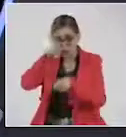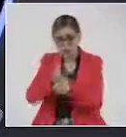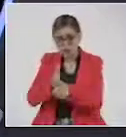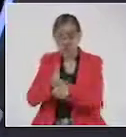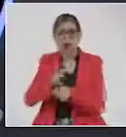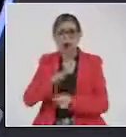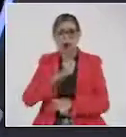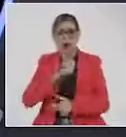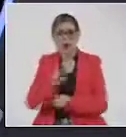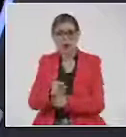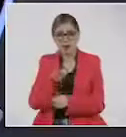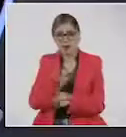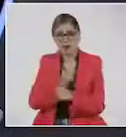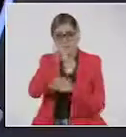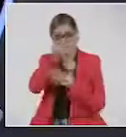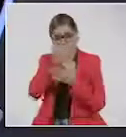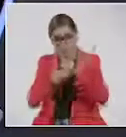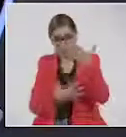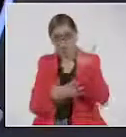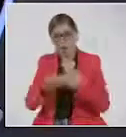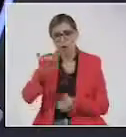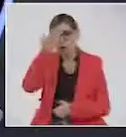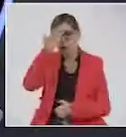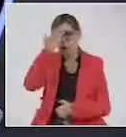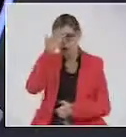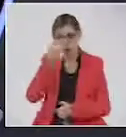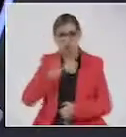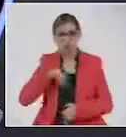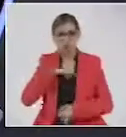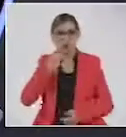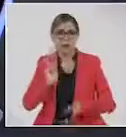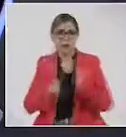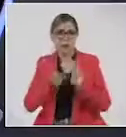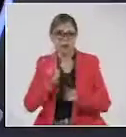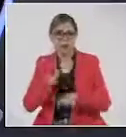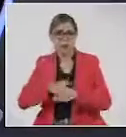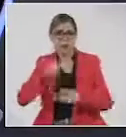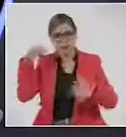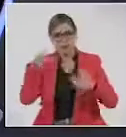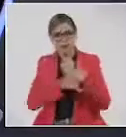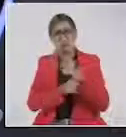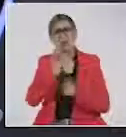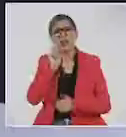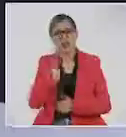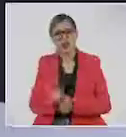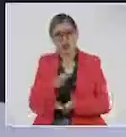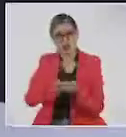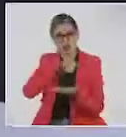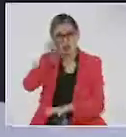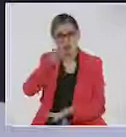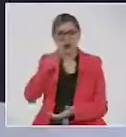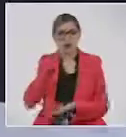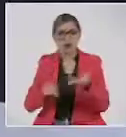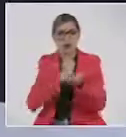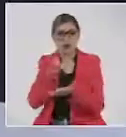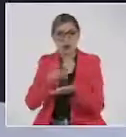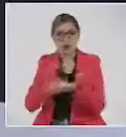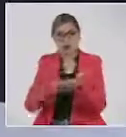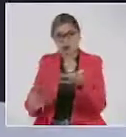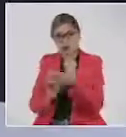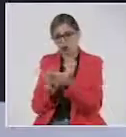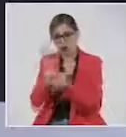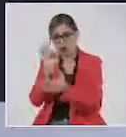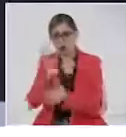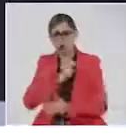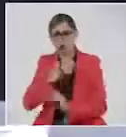es una invitación a prensa para que puedan conocer, sí, el proyecto y podamos platicar más a fondo de qué se trata. Va a ser ahí en Tonalá, y nos pueden contactar precisamente